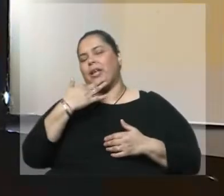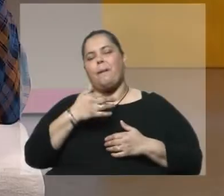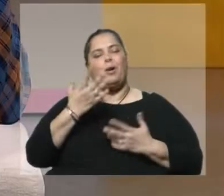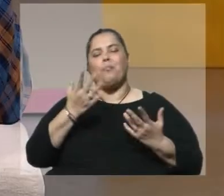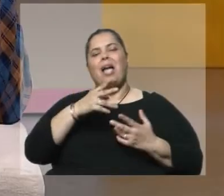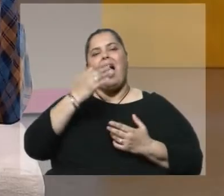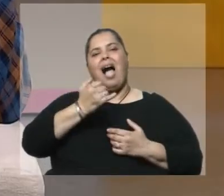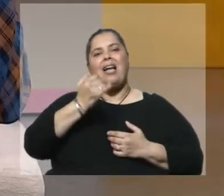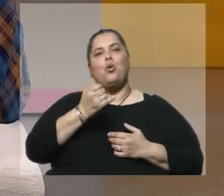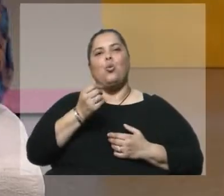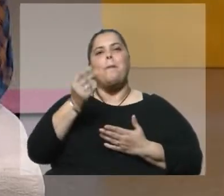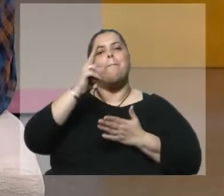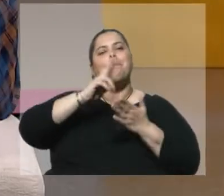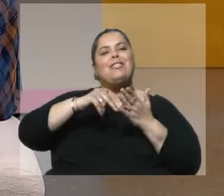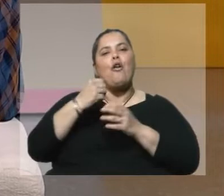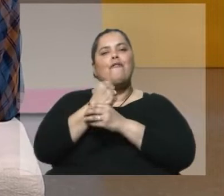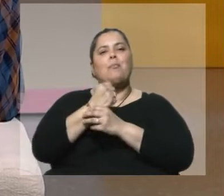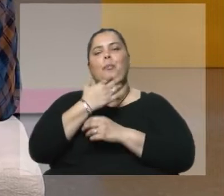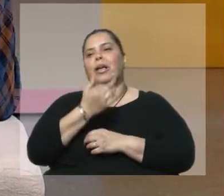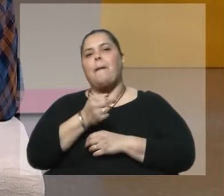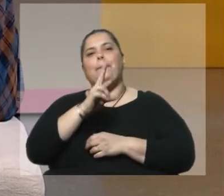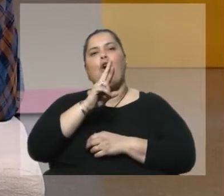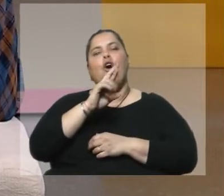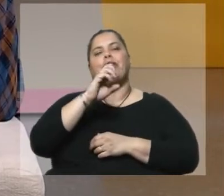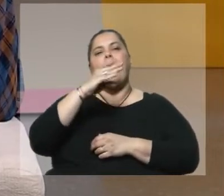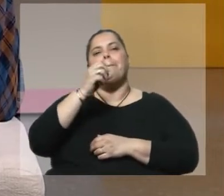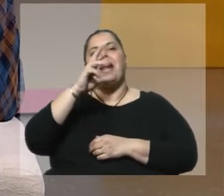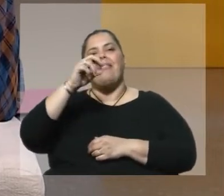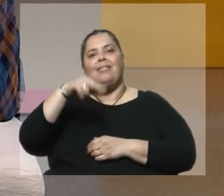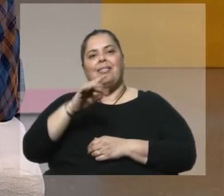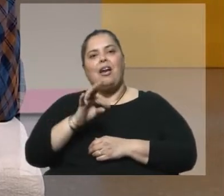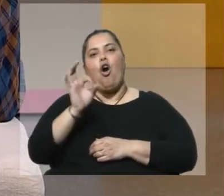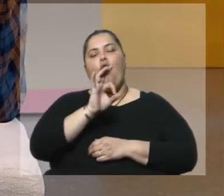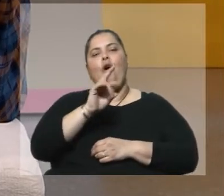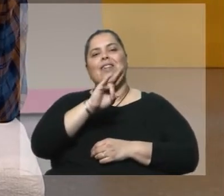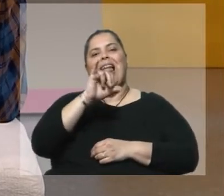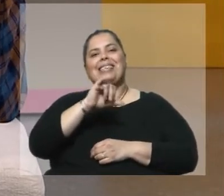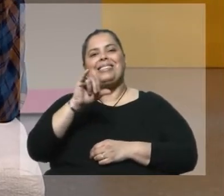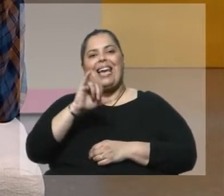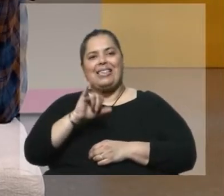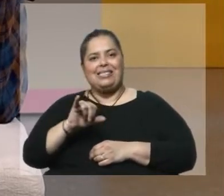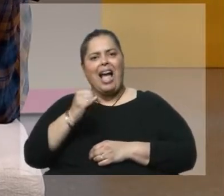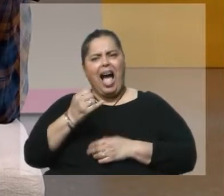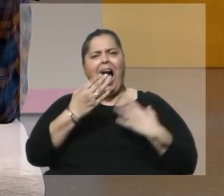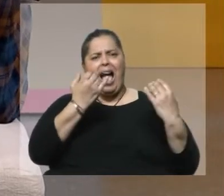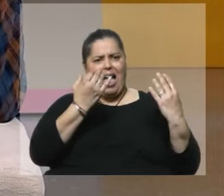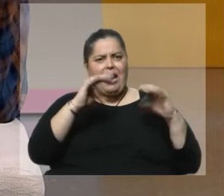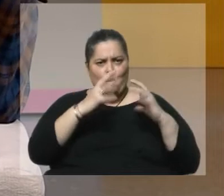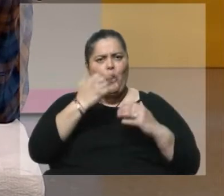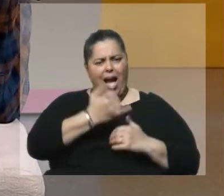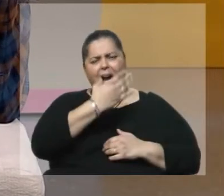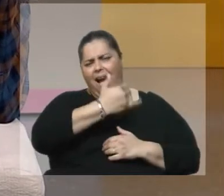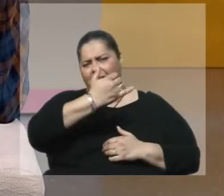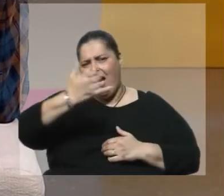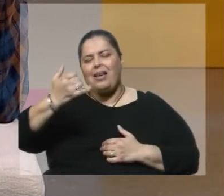Velázquez hoy en el mundo? Y yo creo que no, yo creo que en realidad hay muchos. Yo creo que hay muchos. Y creo que tiene que ver con los